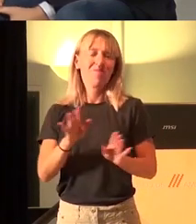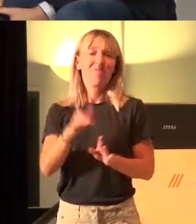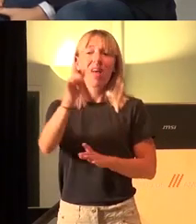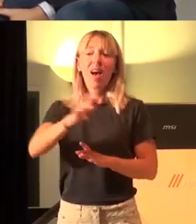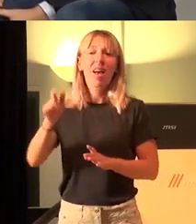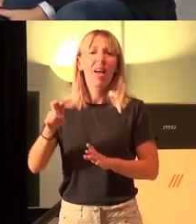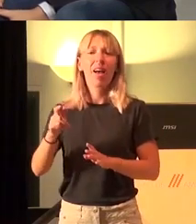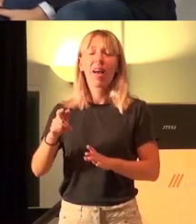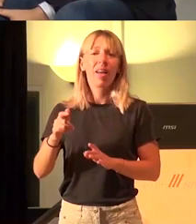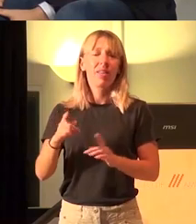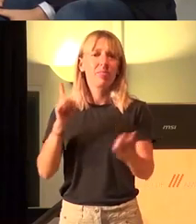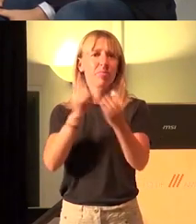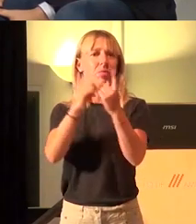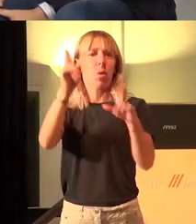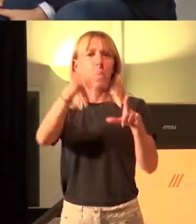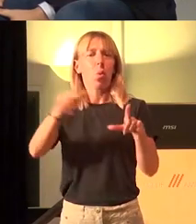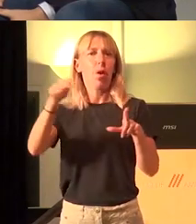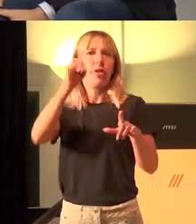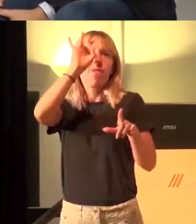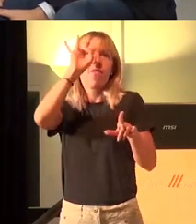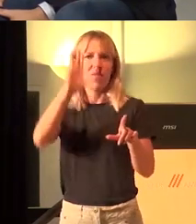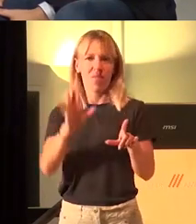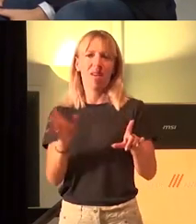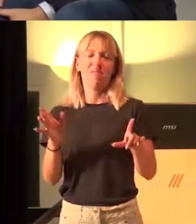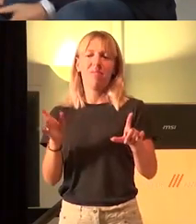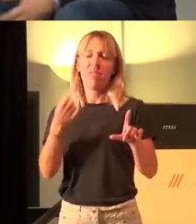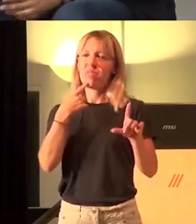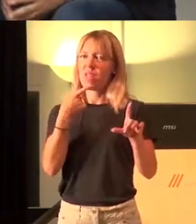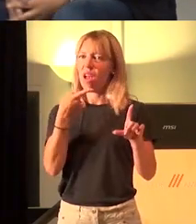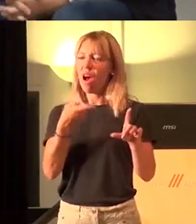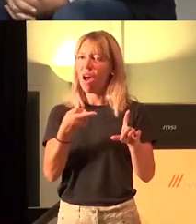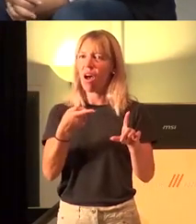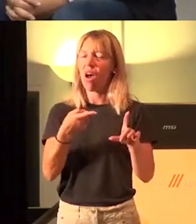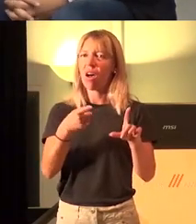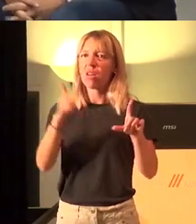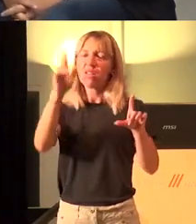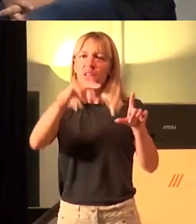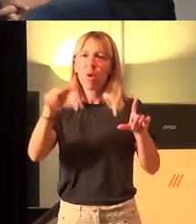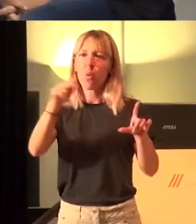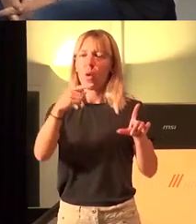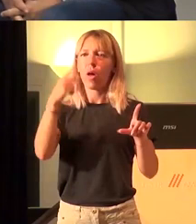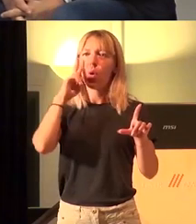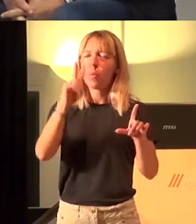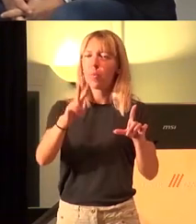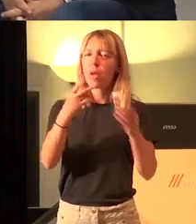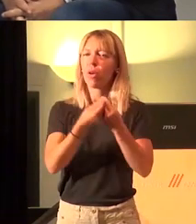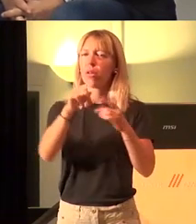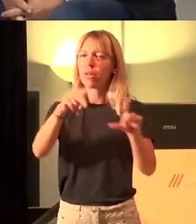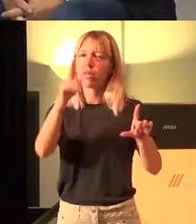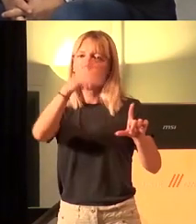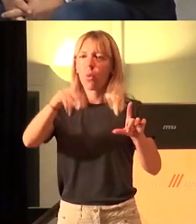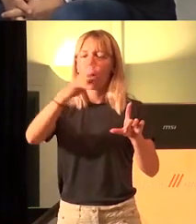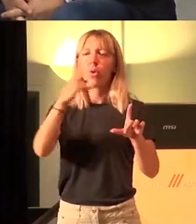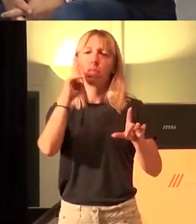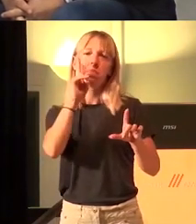que la gente se ponga frente a un cuadro y flipe y diga, ¿qué hay detrás de este cuadro? Y mire a través de ese cuadro